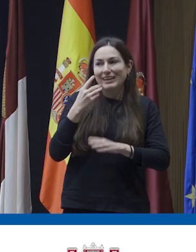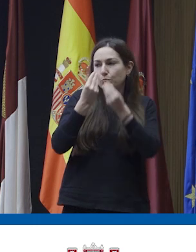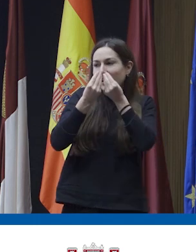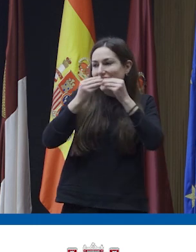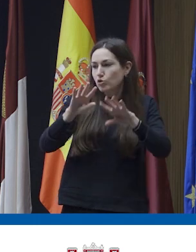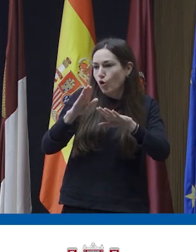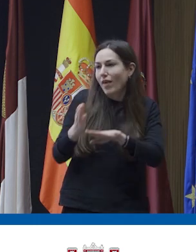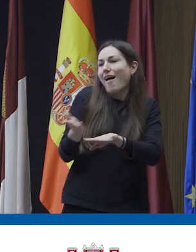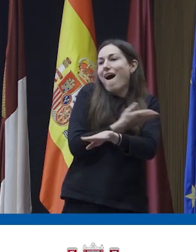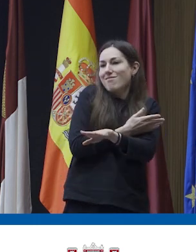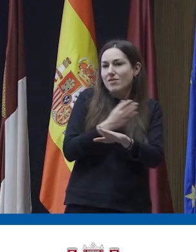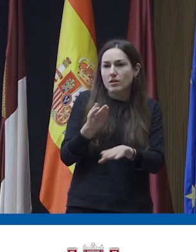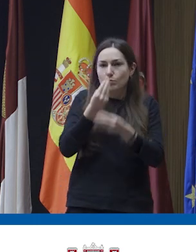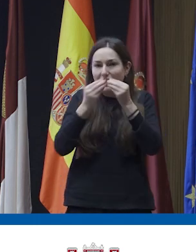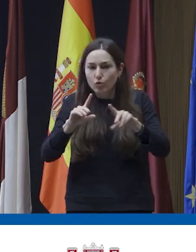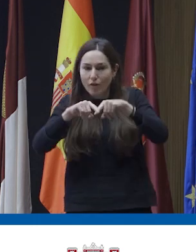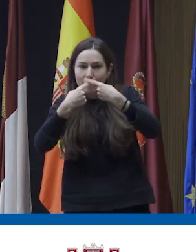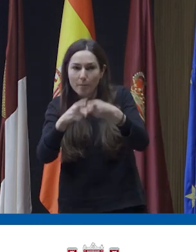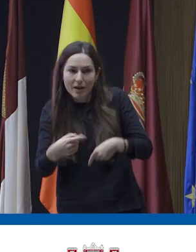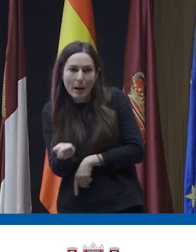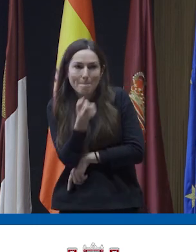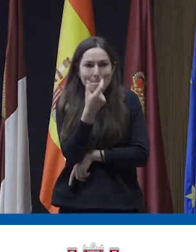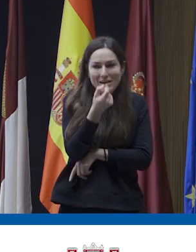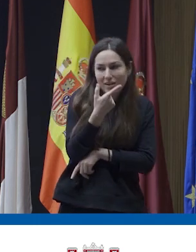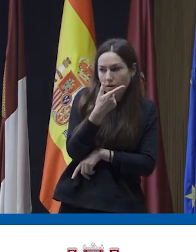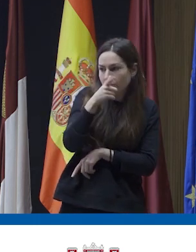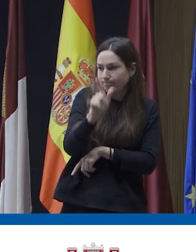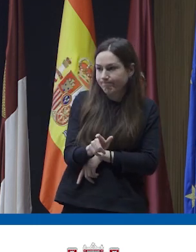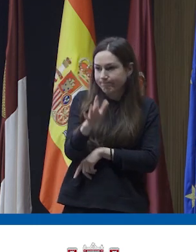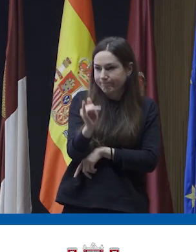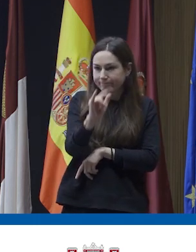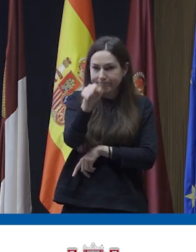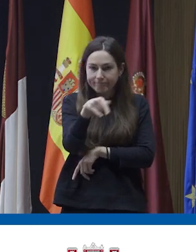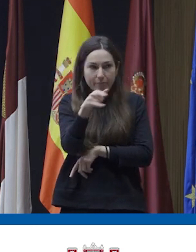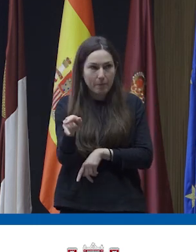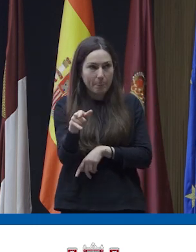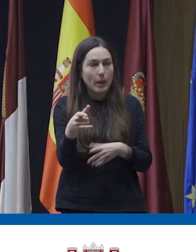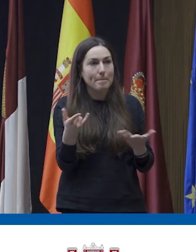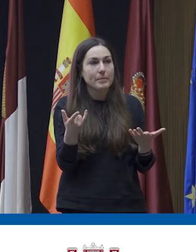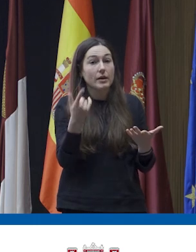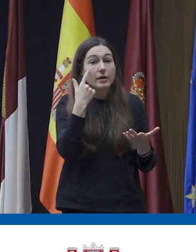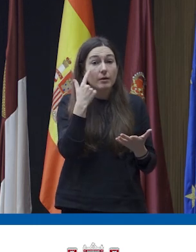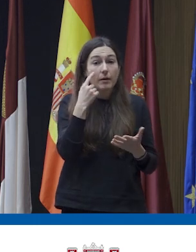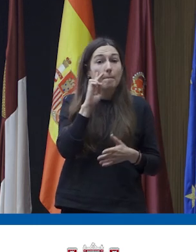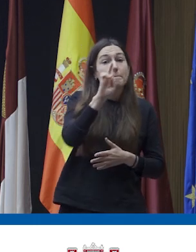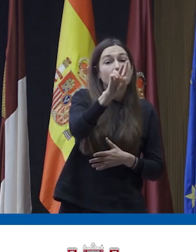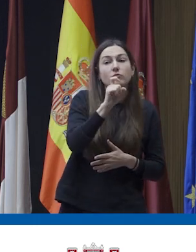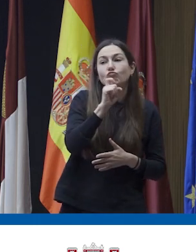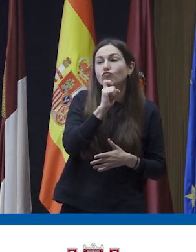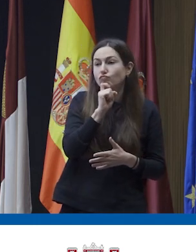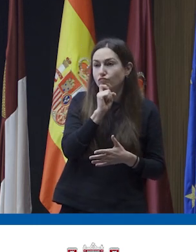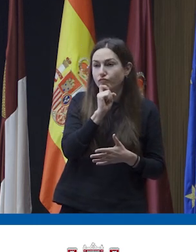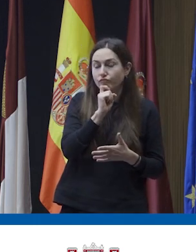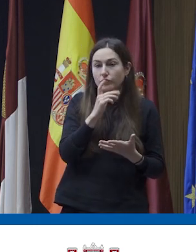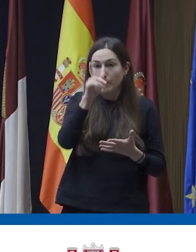todos los antecedentes familiares, medicaciones que tenga ese paciente. Y bueno, pues vamos a ver un poquito ¿qué visión presenta el paciente